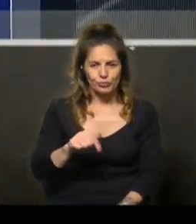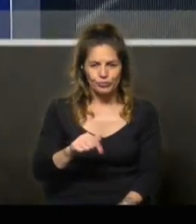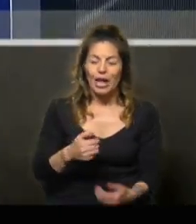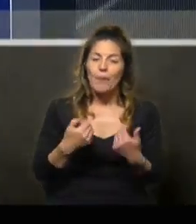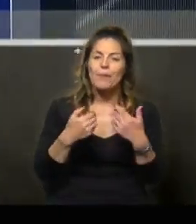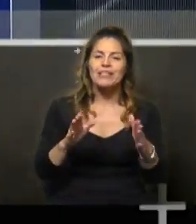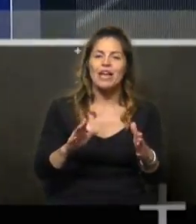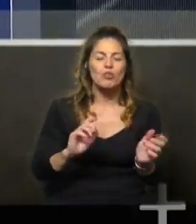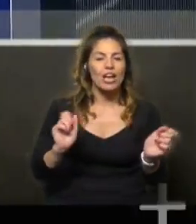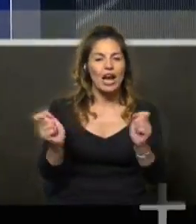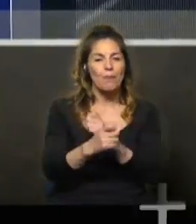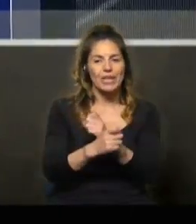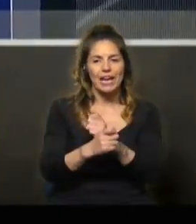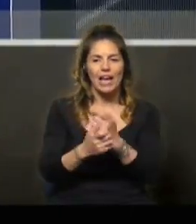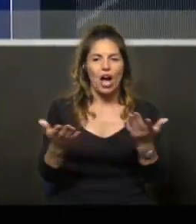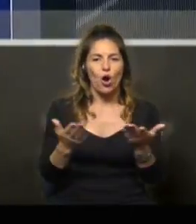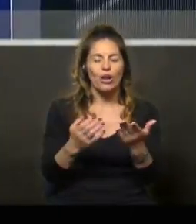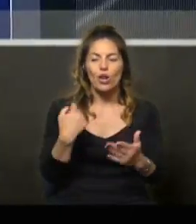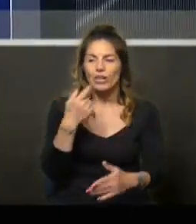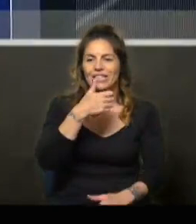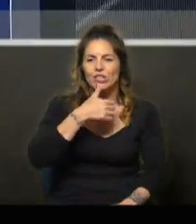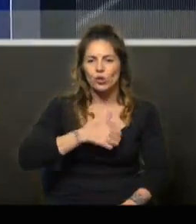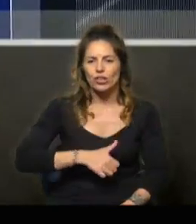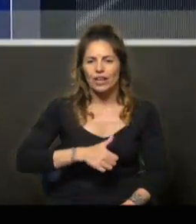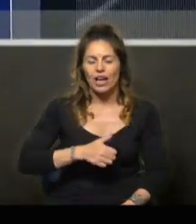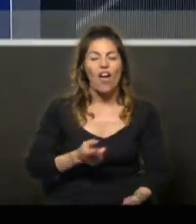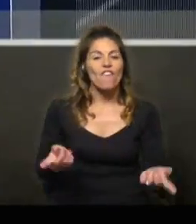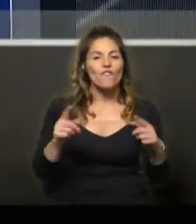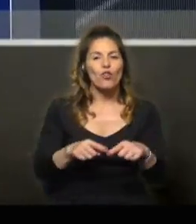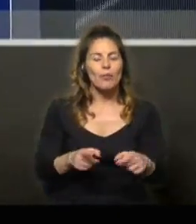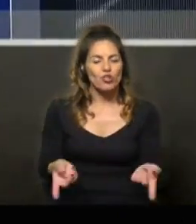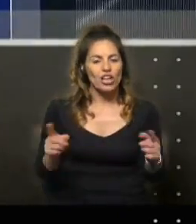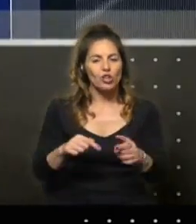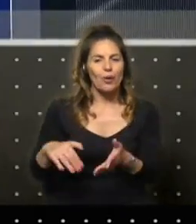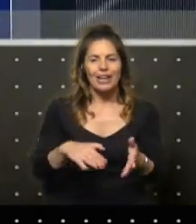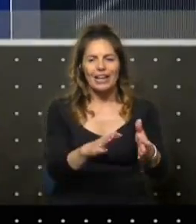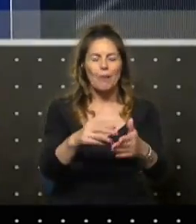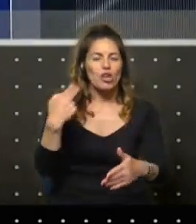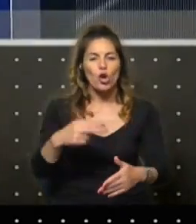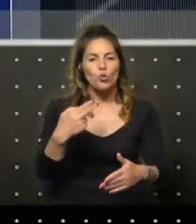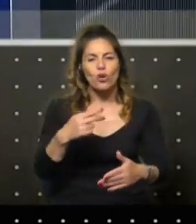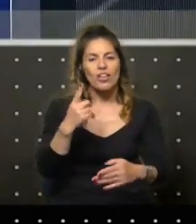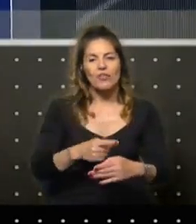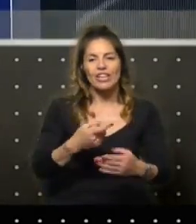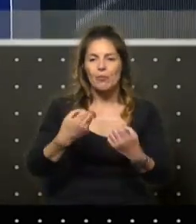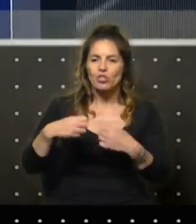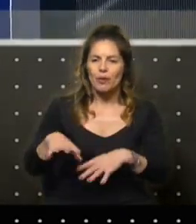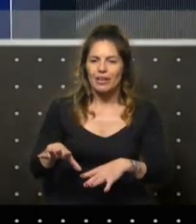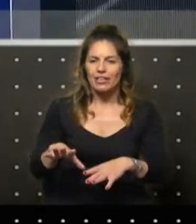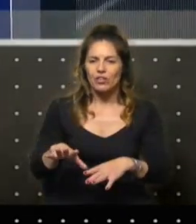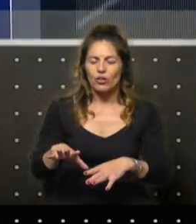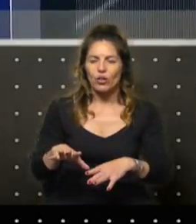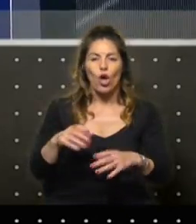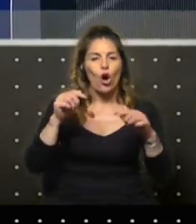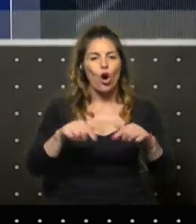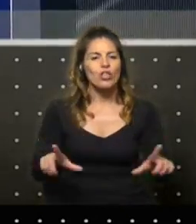Argentina vuelta a la página de nuestra historia y volvemos a retomar el camino que nunca deberíamos haber perdido